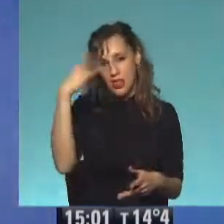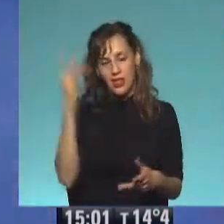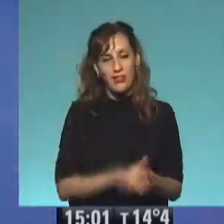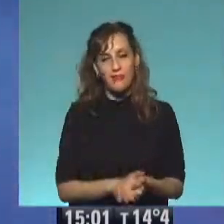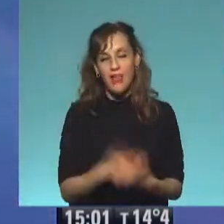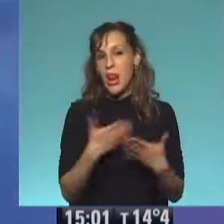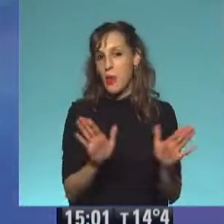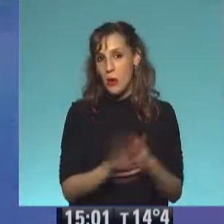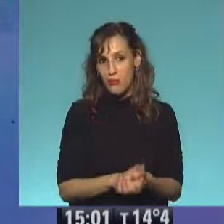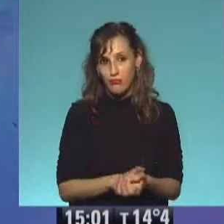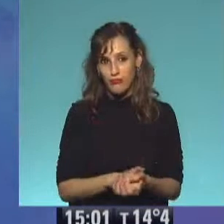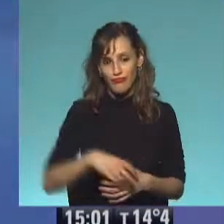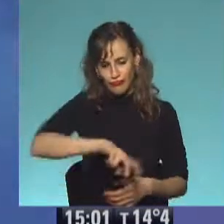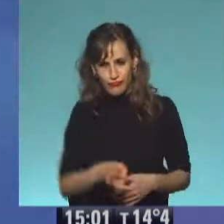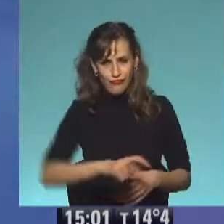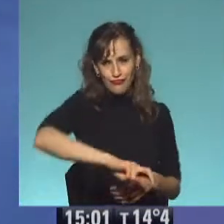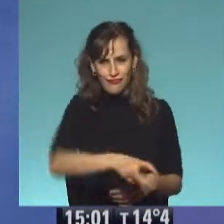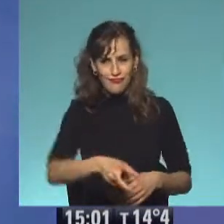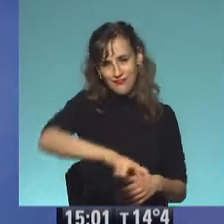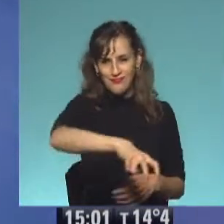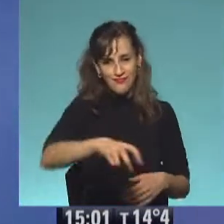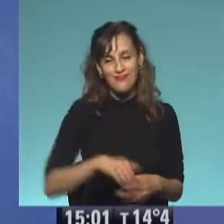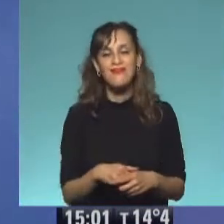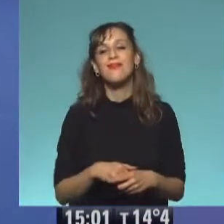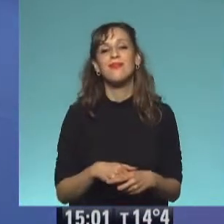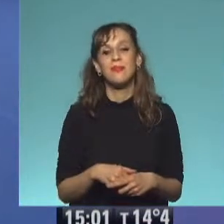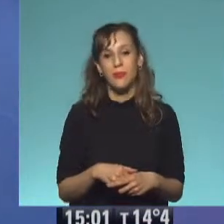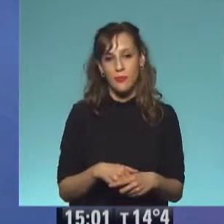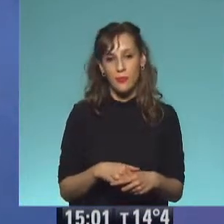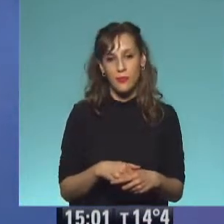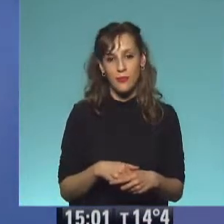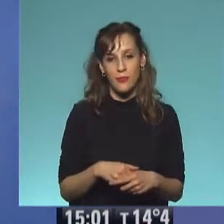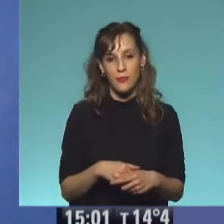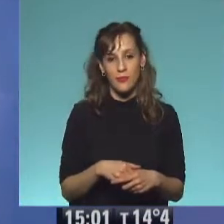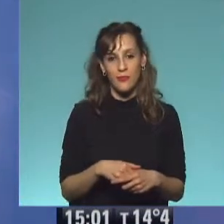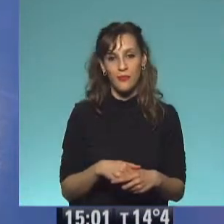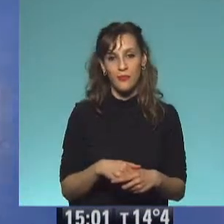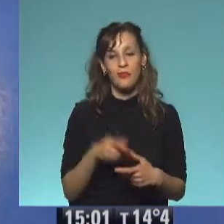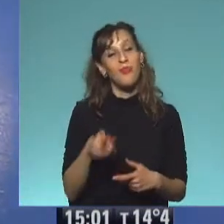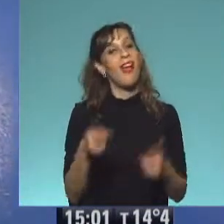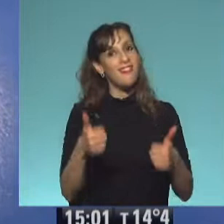qué bien lo pone en casa nos manda fotos nos está bien